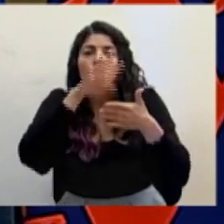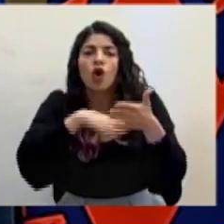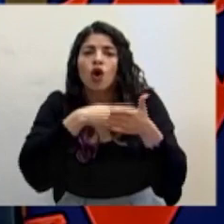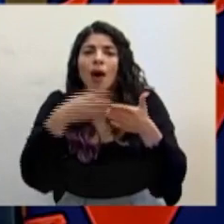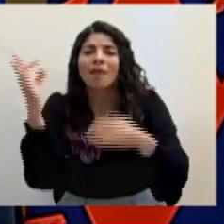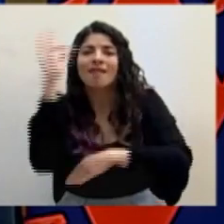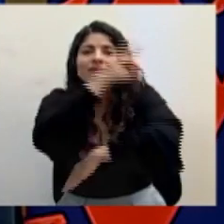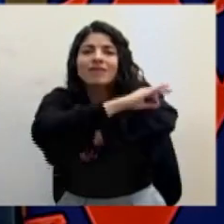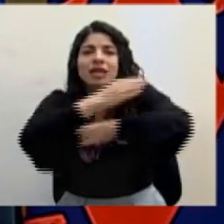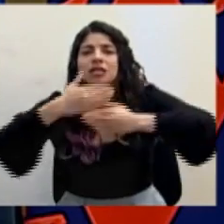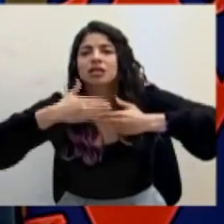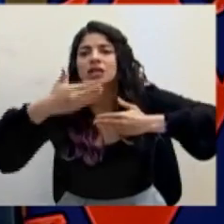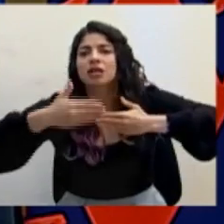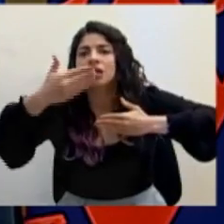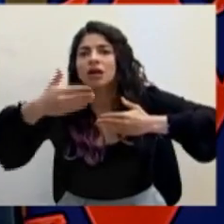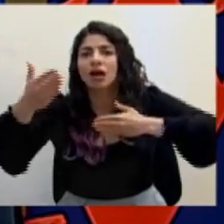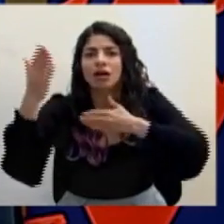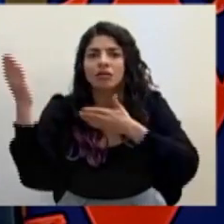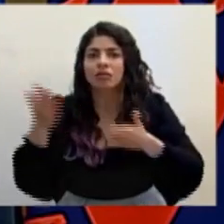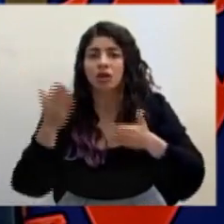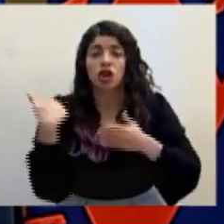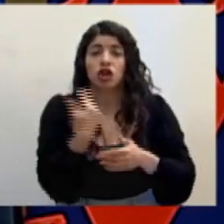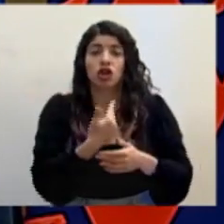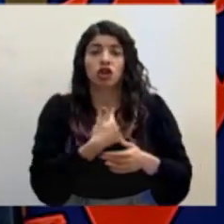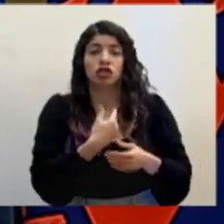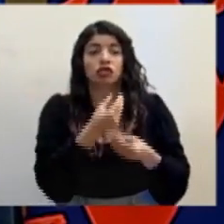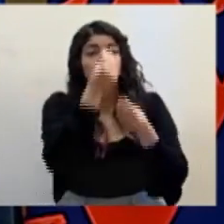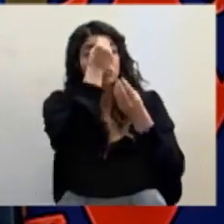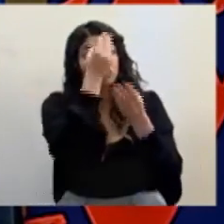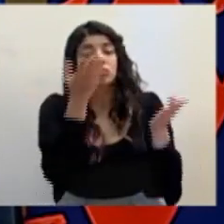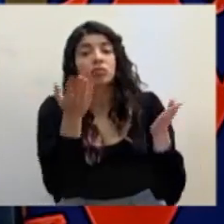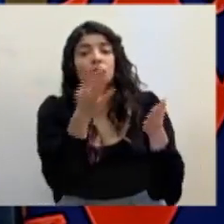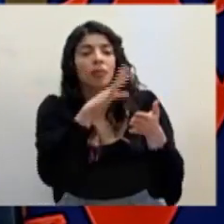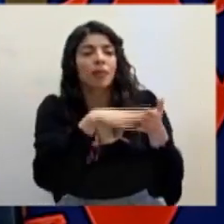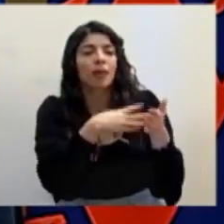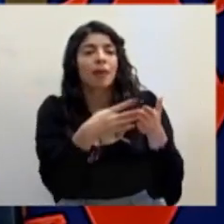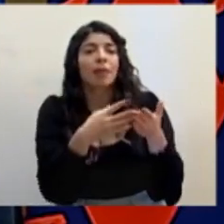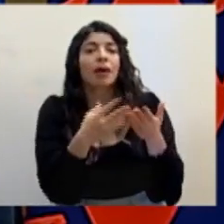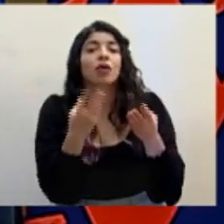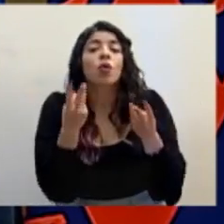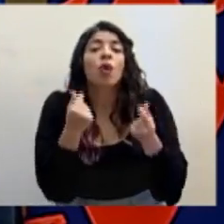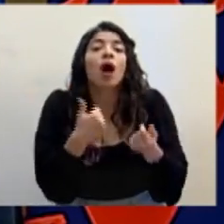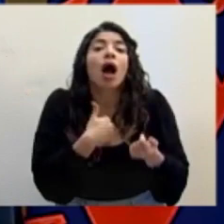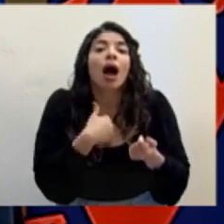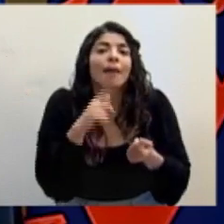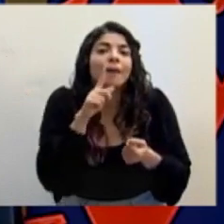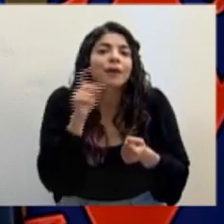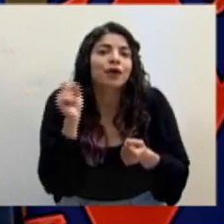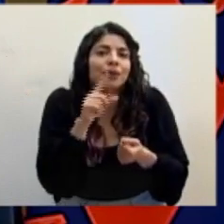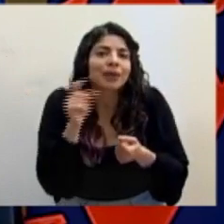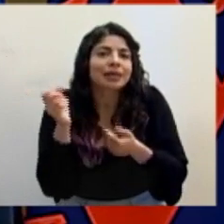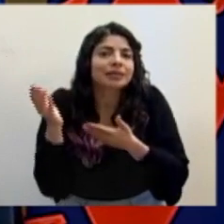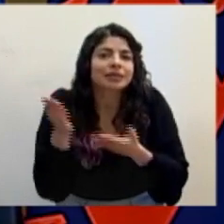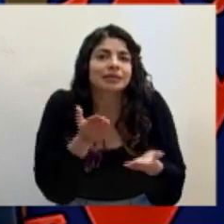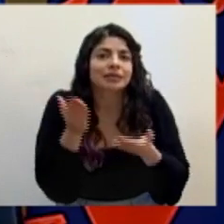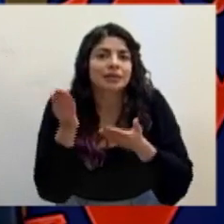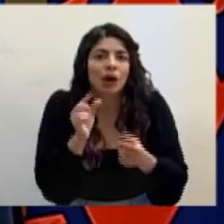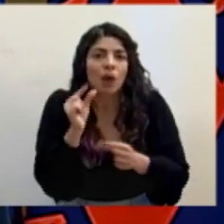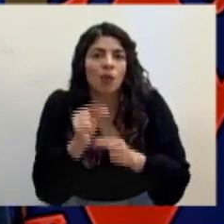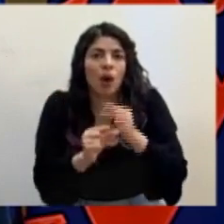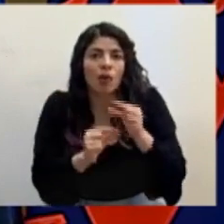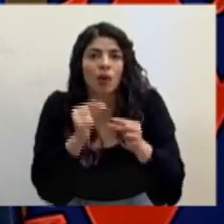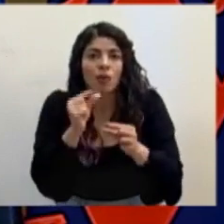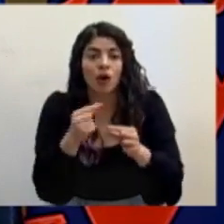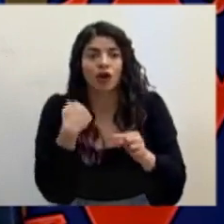entrega ampliados. Aquí nosotros damos un cronograma de entrega de acuerdo a lo que tenemos disponible por mes, por decirlo así. No podemos dar